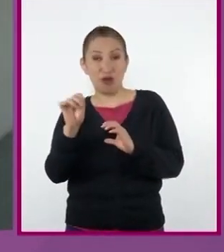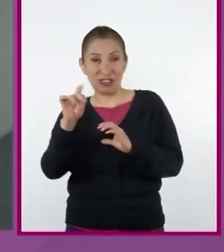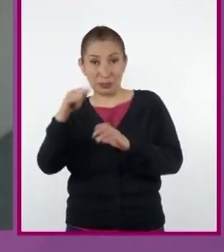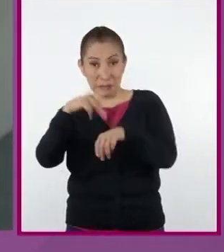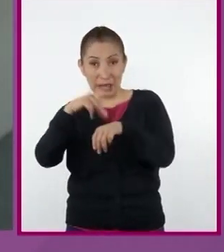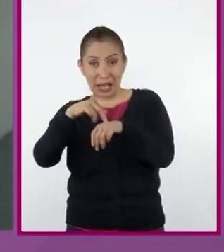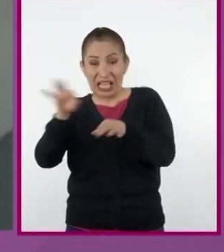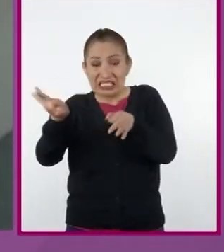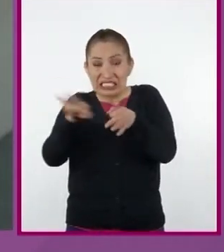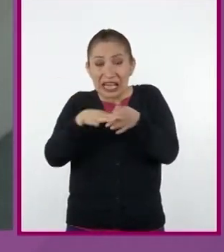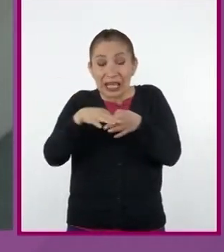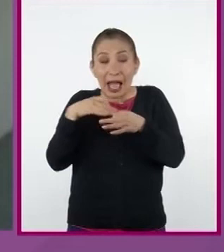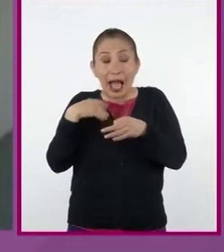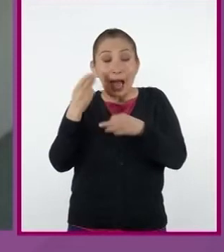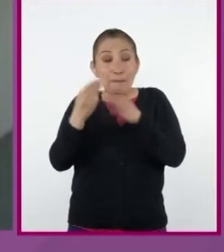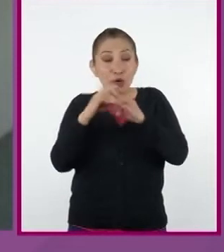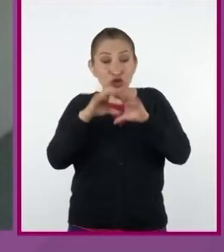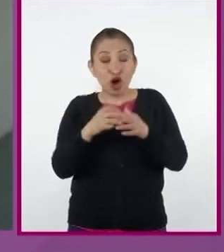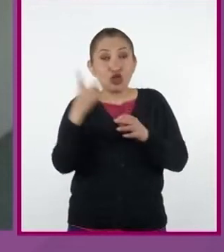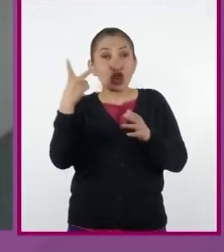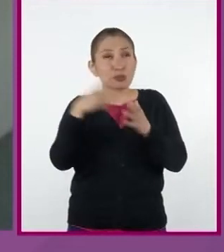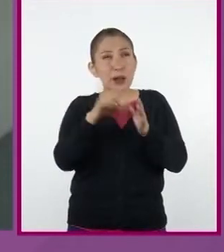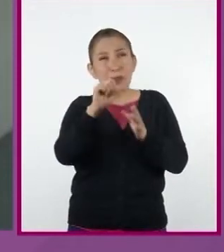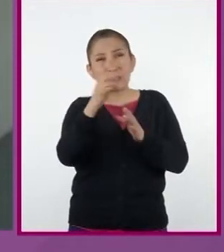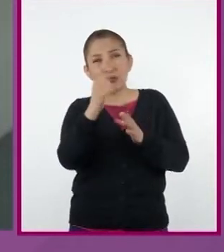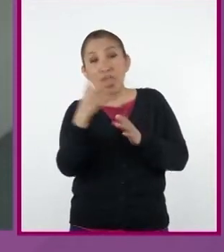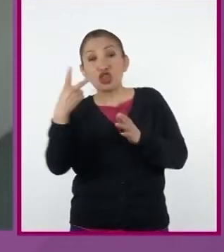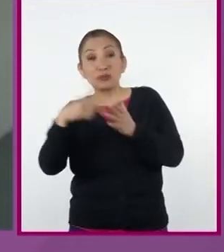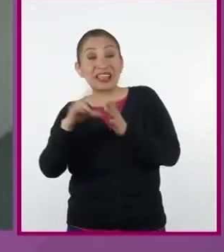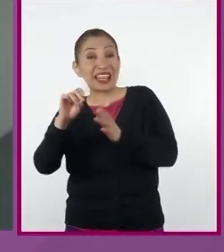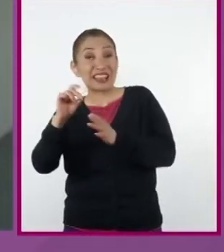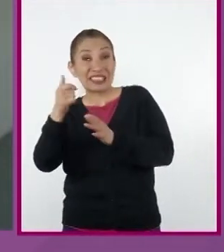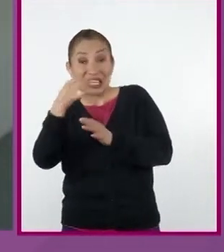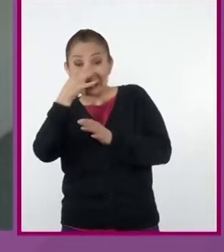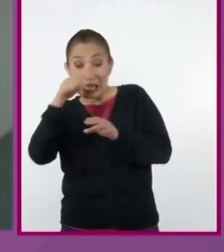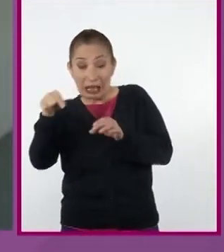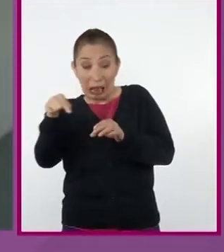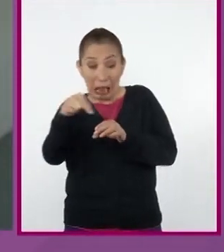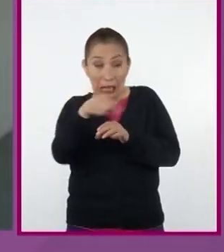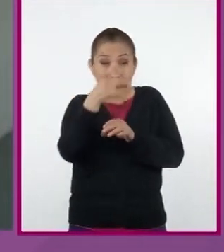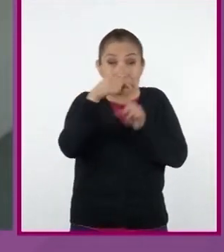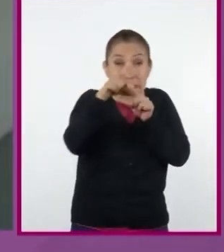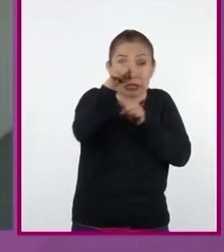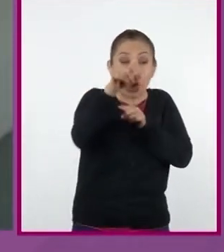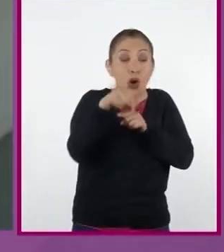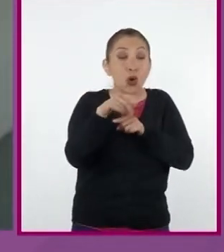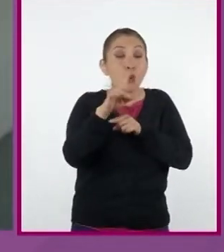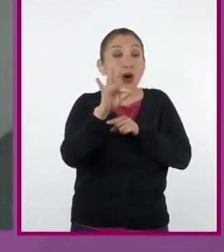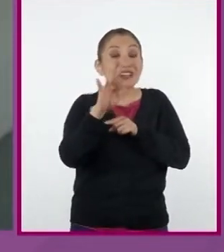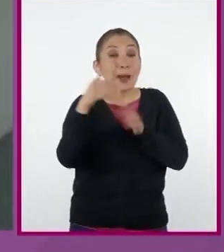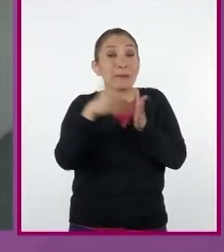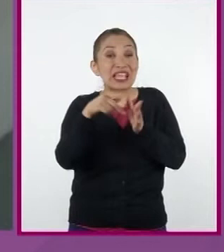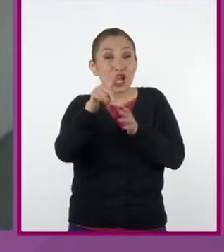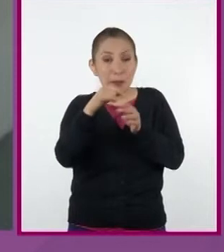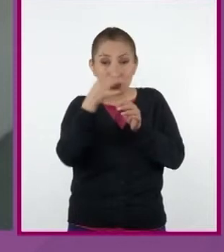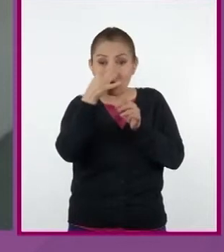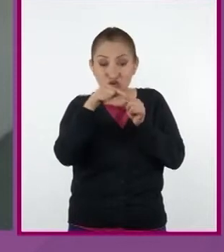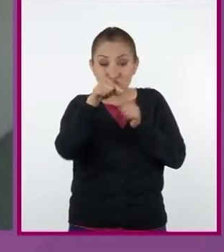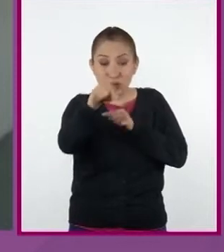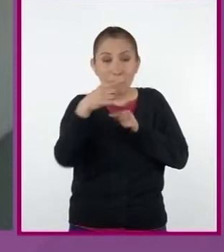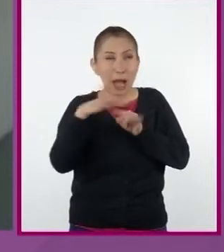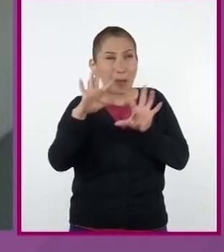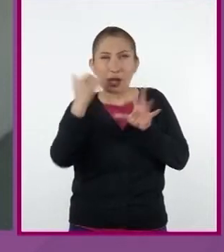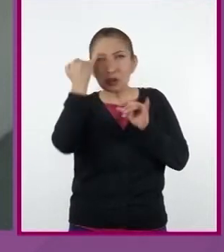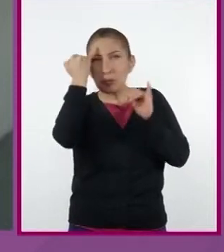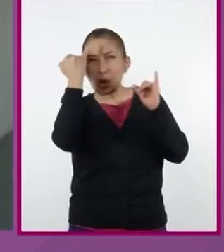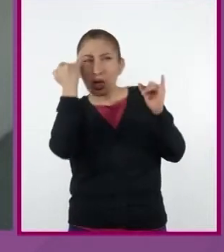pasará muy cerca de la Tierra en los años 2029 y 2036, a unos 40.000 kilómetros de distancia. Para darnos